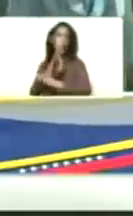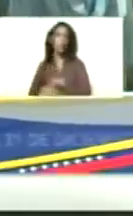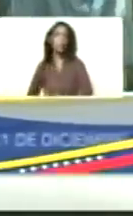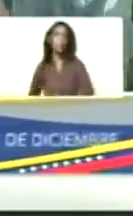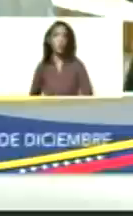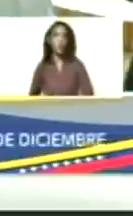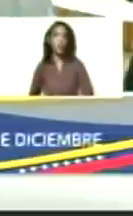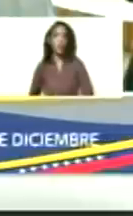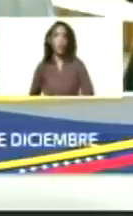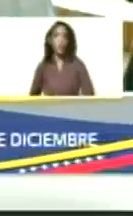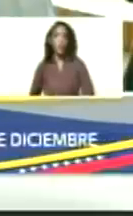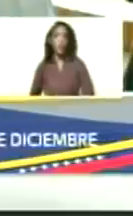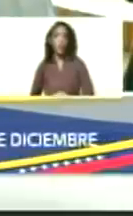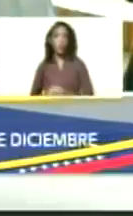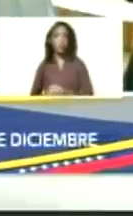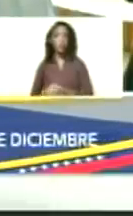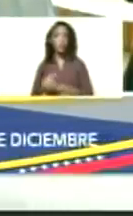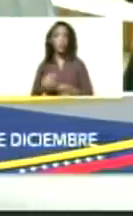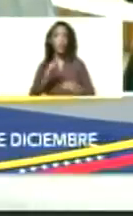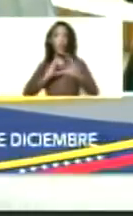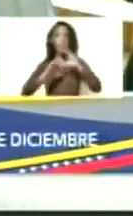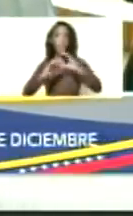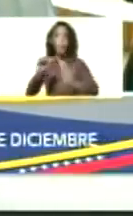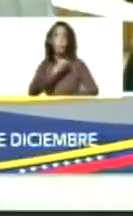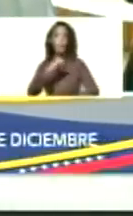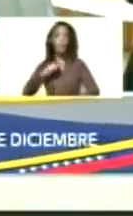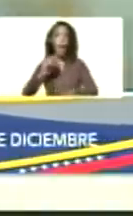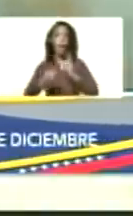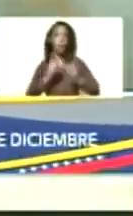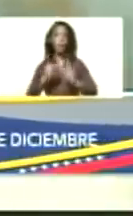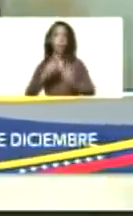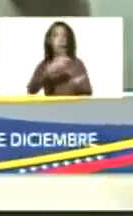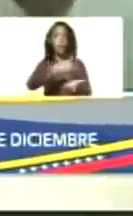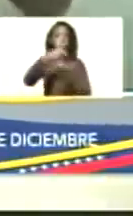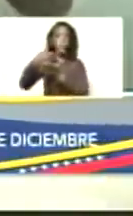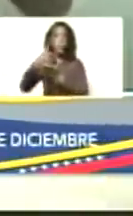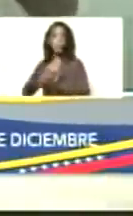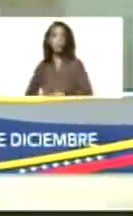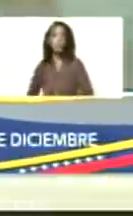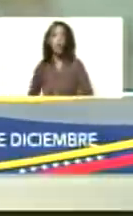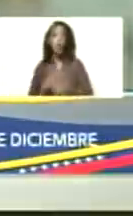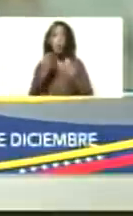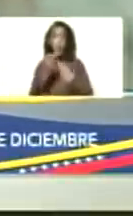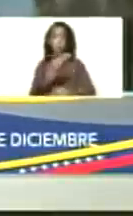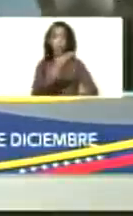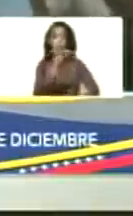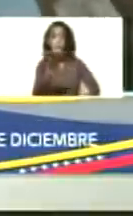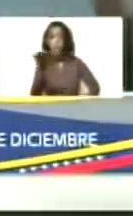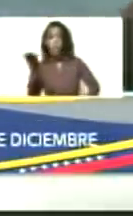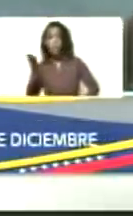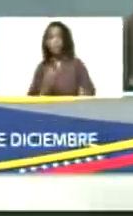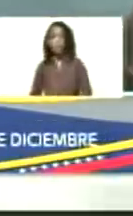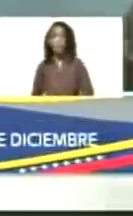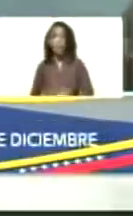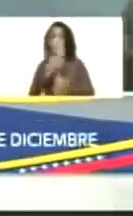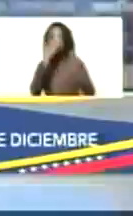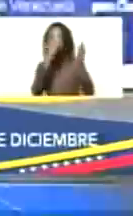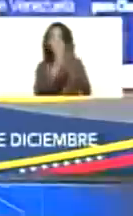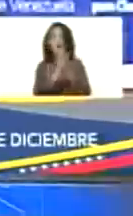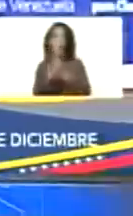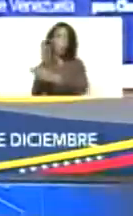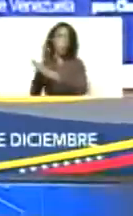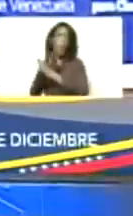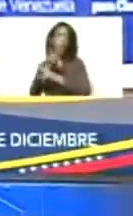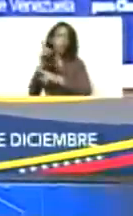En la conversación que tuve personal con algunos de los premiados, muchos de ustedes han enfrentado el bloqueo en